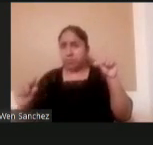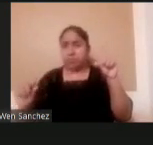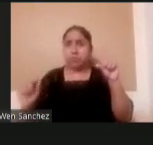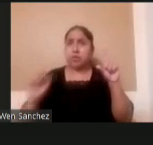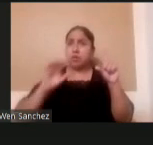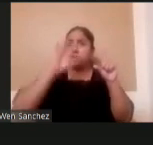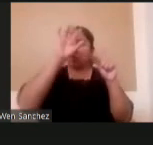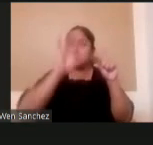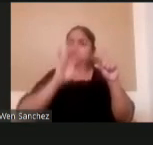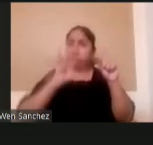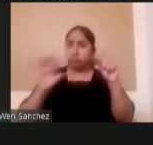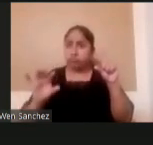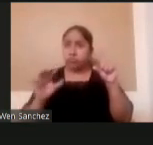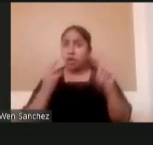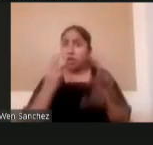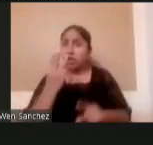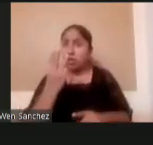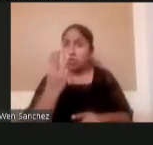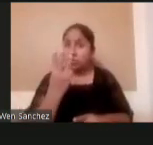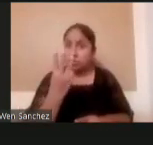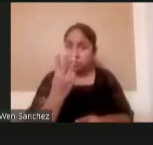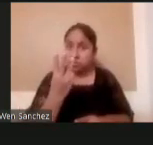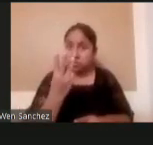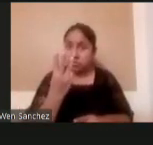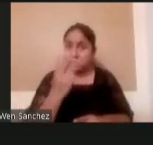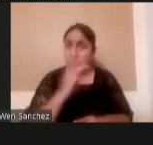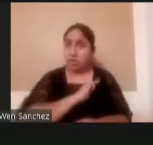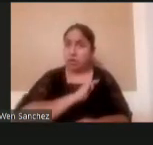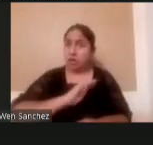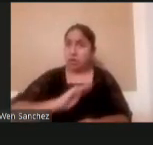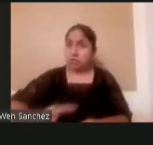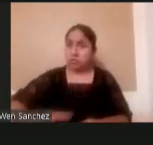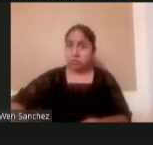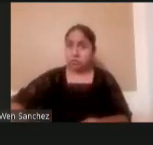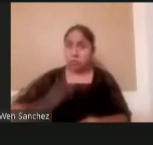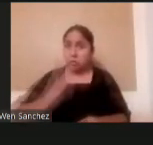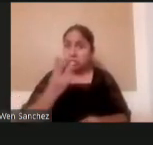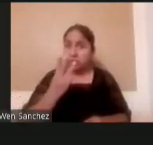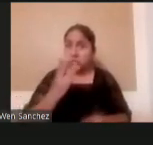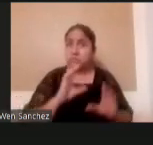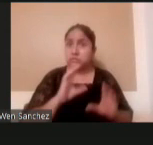la discriminación. Yo creo que eso es algo sumamente importante